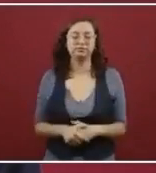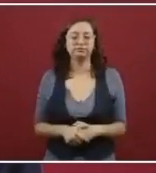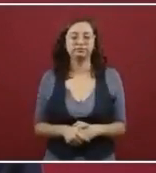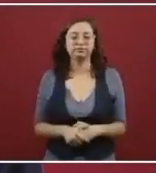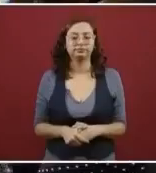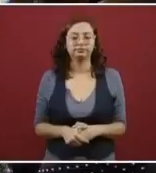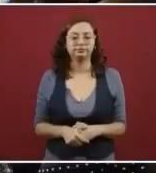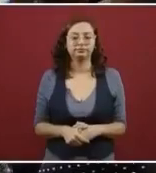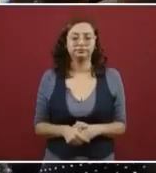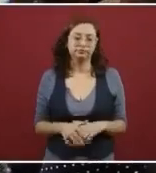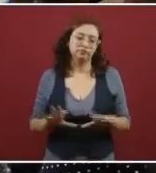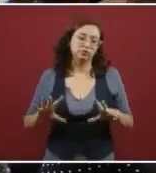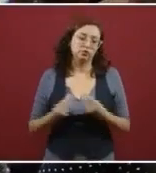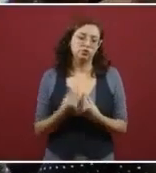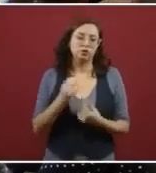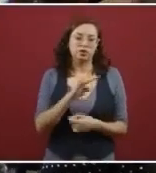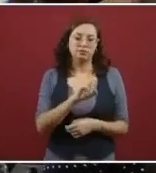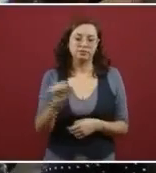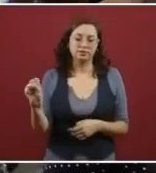social.